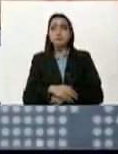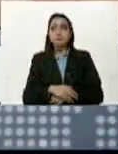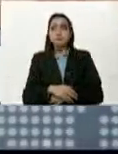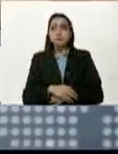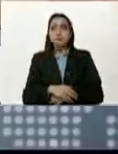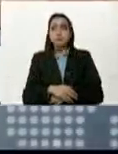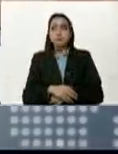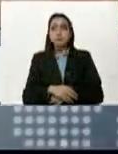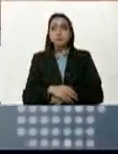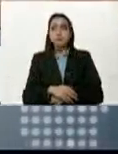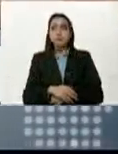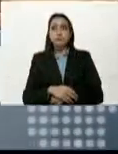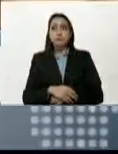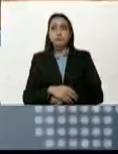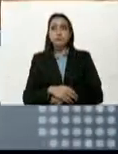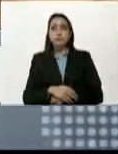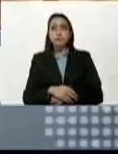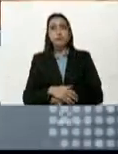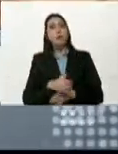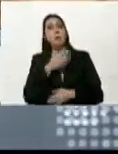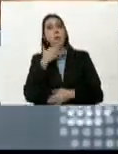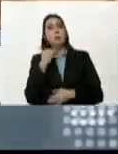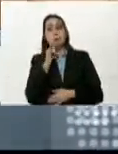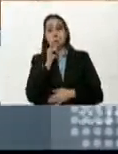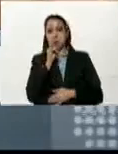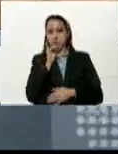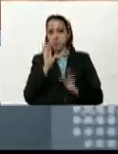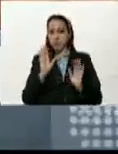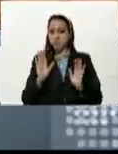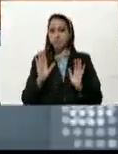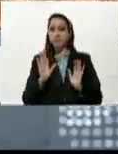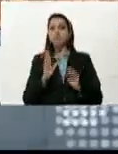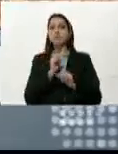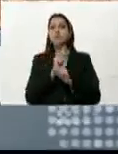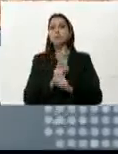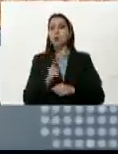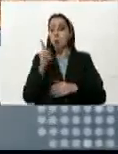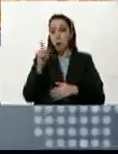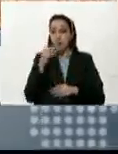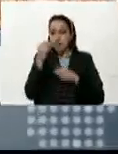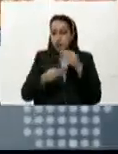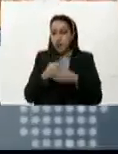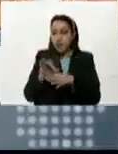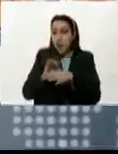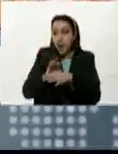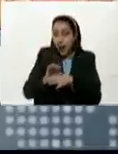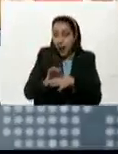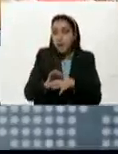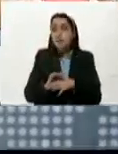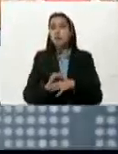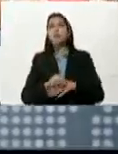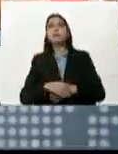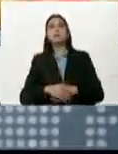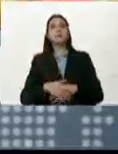ahora viene lo mejor ahí se va a producir carne pareja